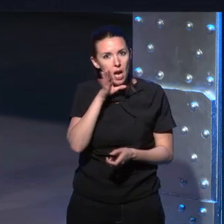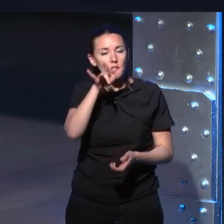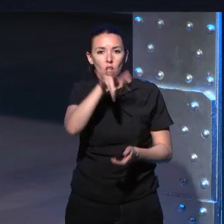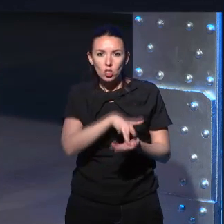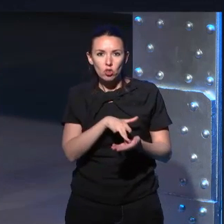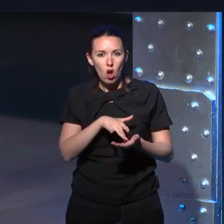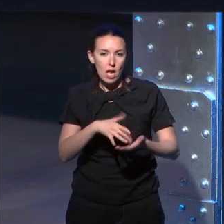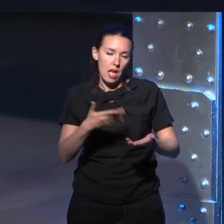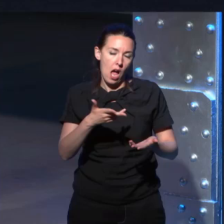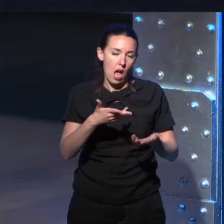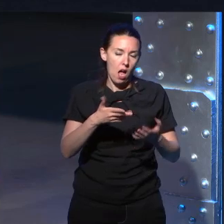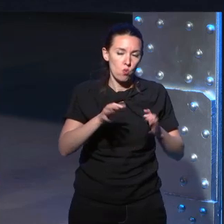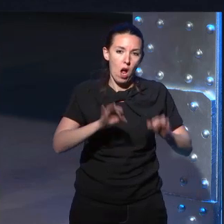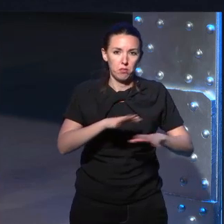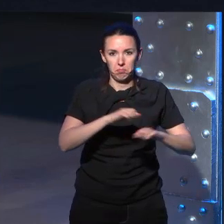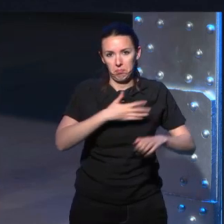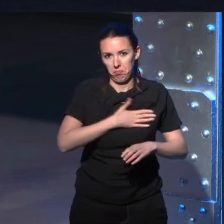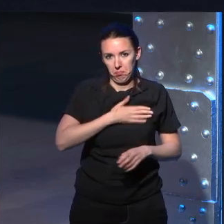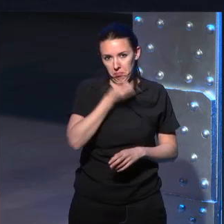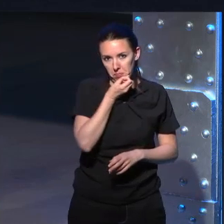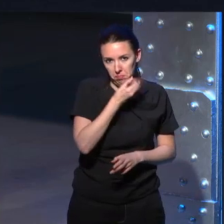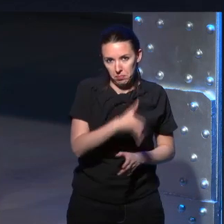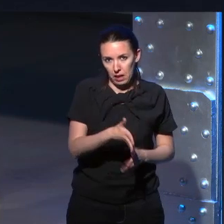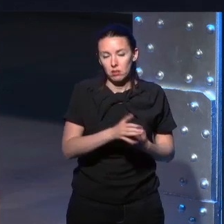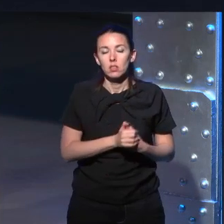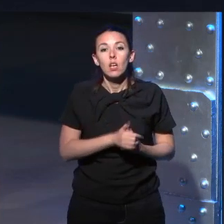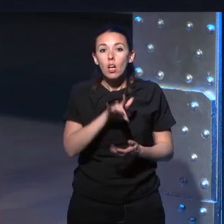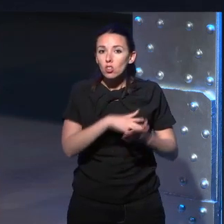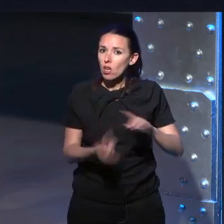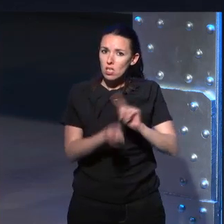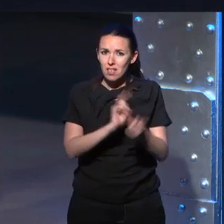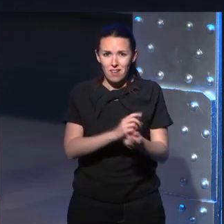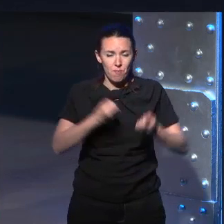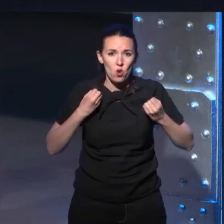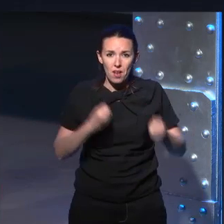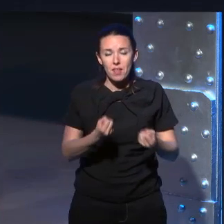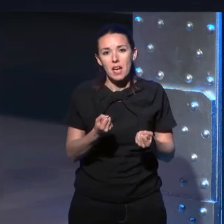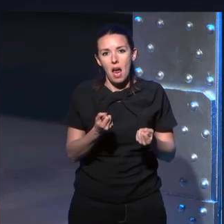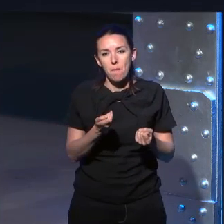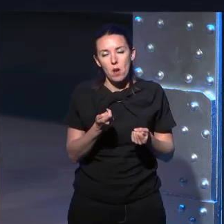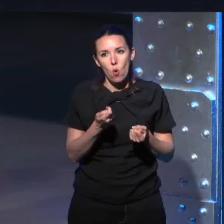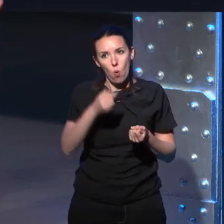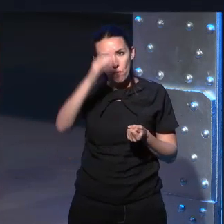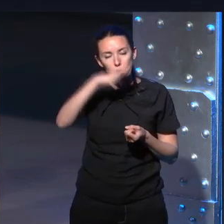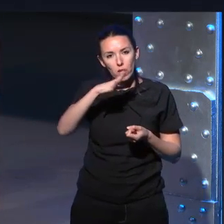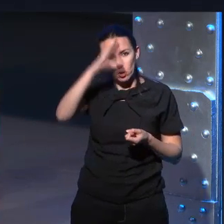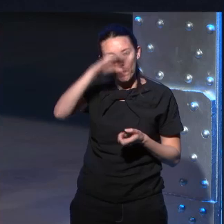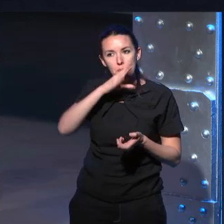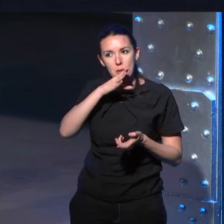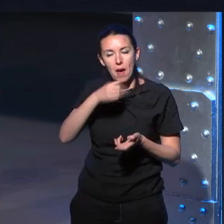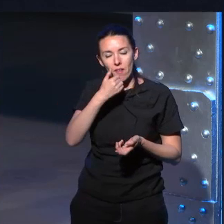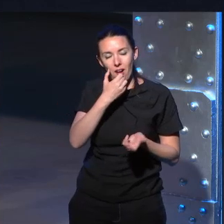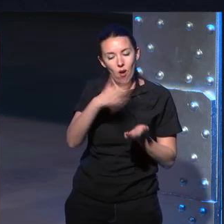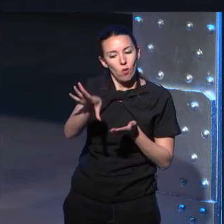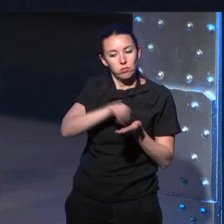más burguesa y sí fue un cambio radical, pero inspiró un poco a mi padre en eso. Y mi padre siempre